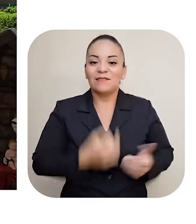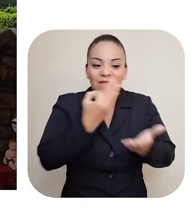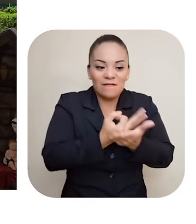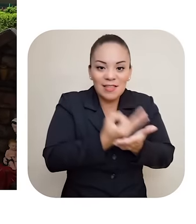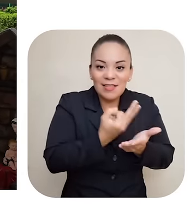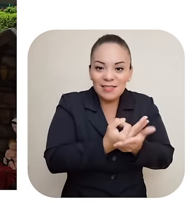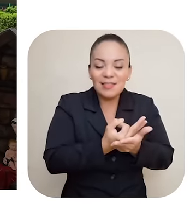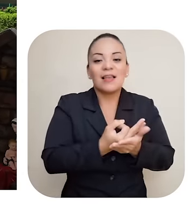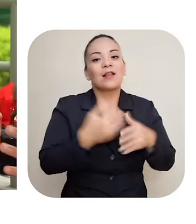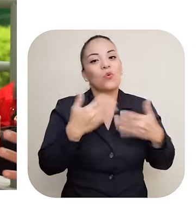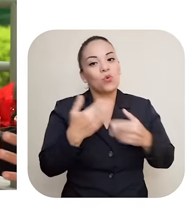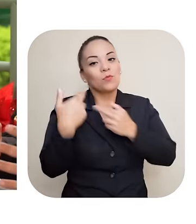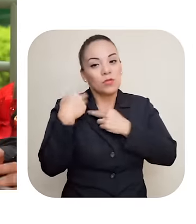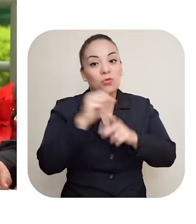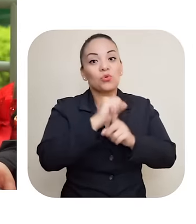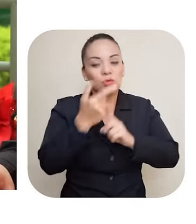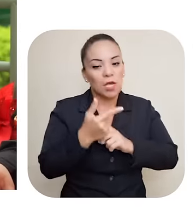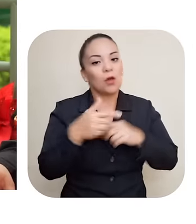Le